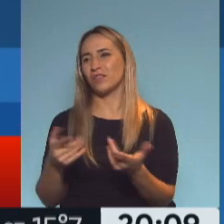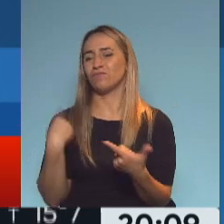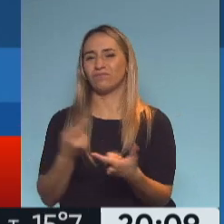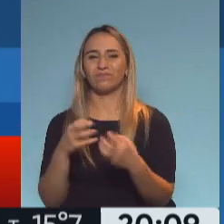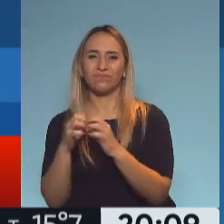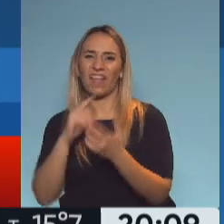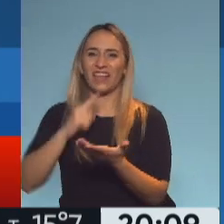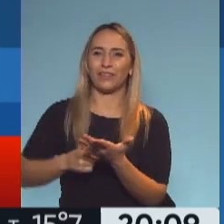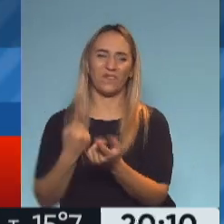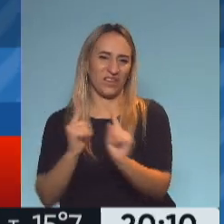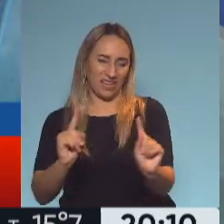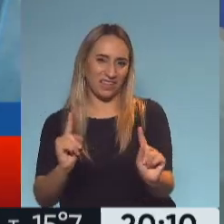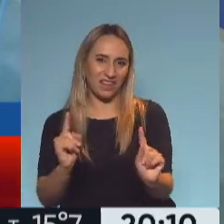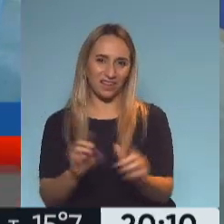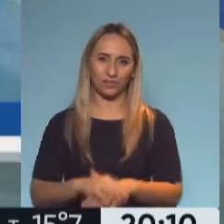¿no?